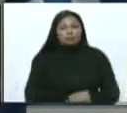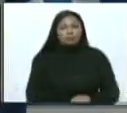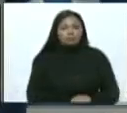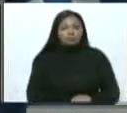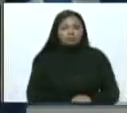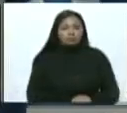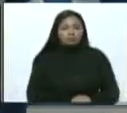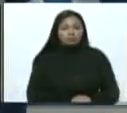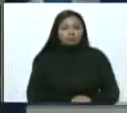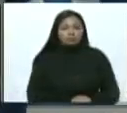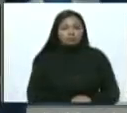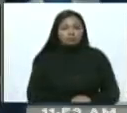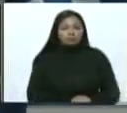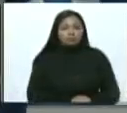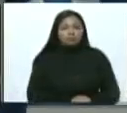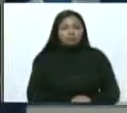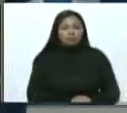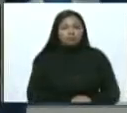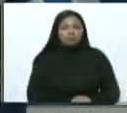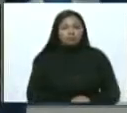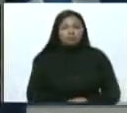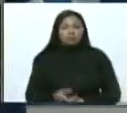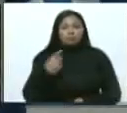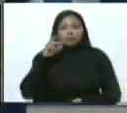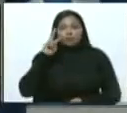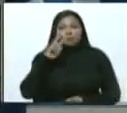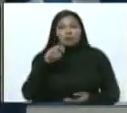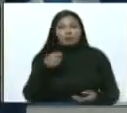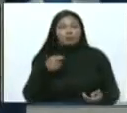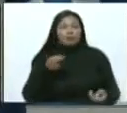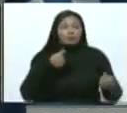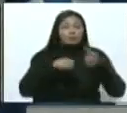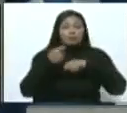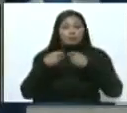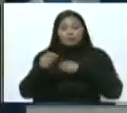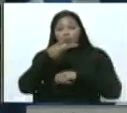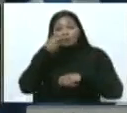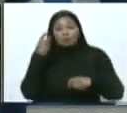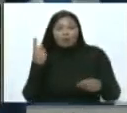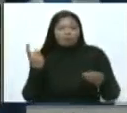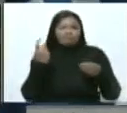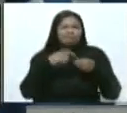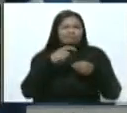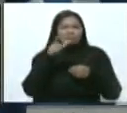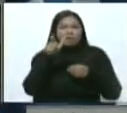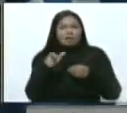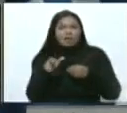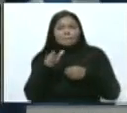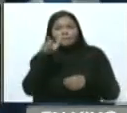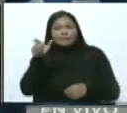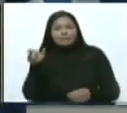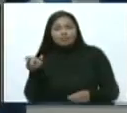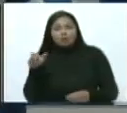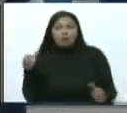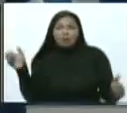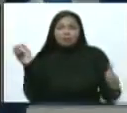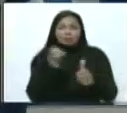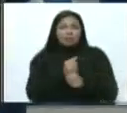Nicolás Maduro, que tiene que ver con el tráfico de drogas que involucra a funcionarios